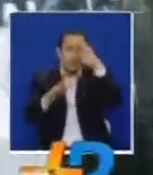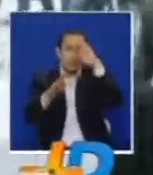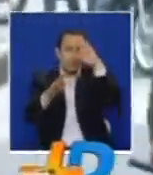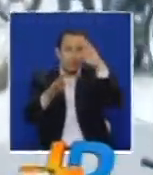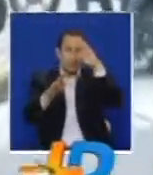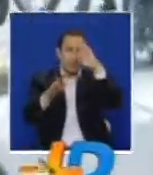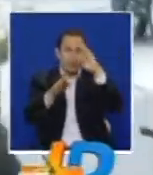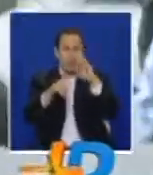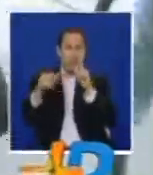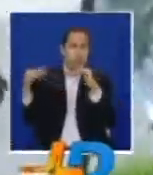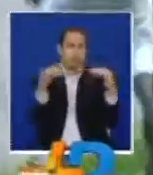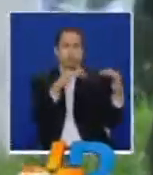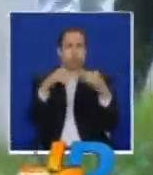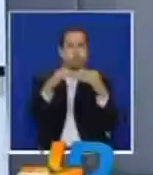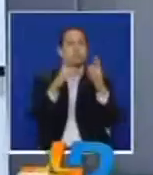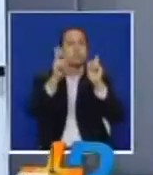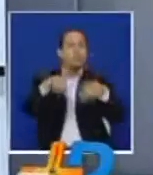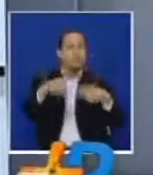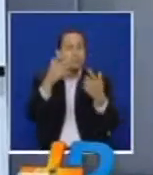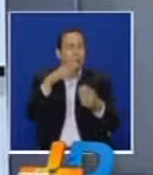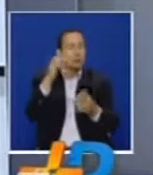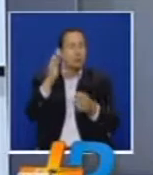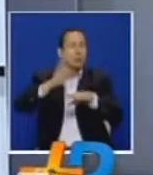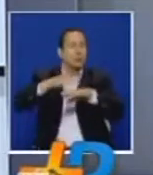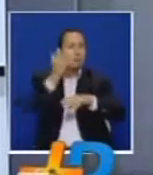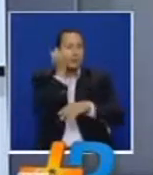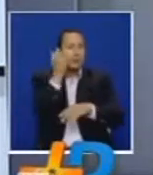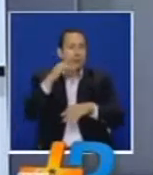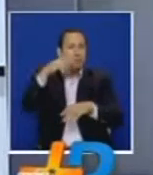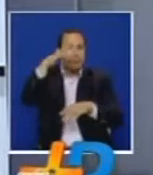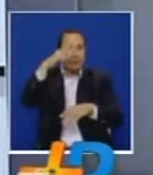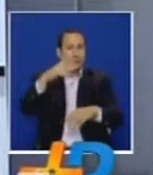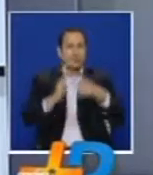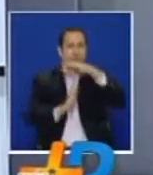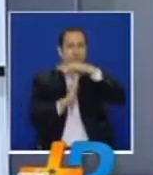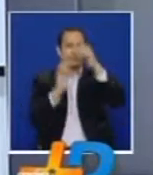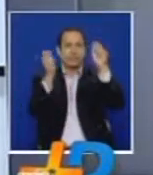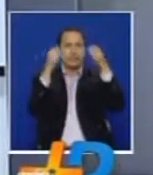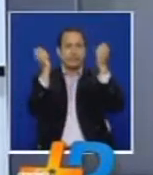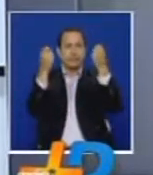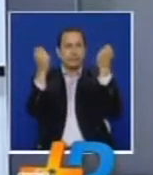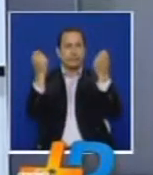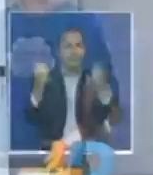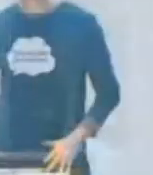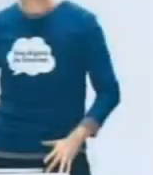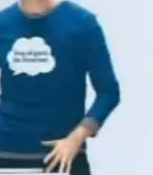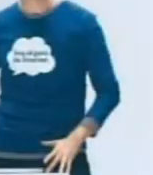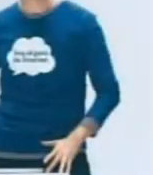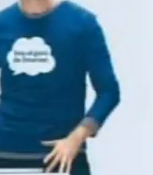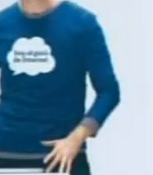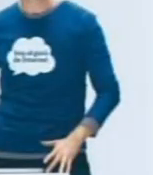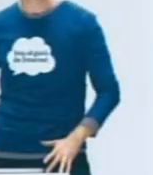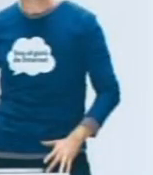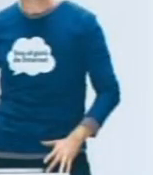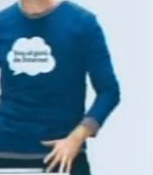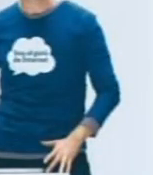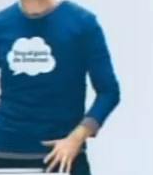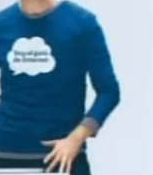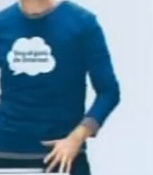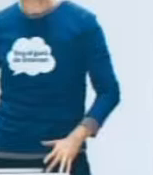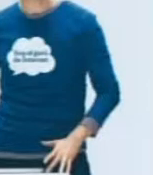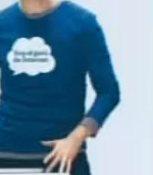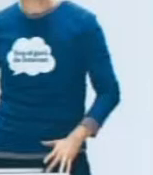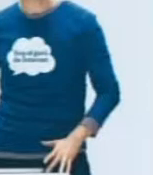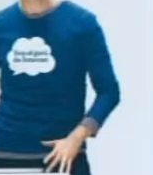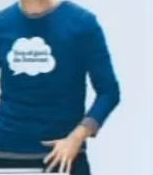vías por falta de gas vehicular. La siguiente es una mención comercial. Conoce las nuevas velocidades de internet fijo Movistar en